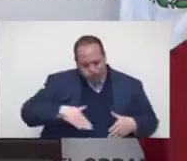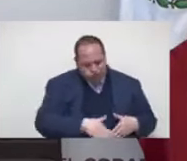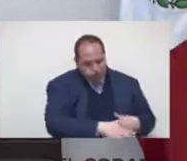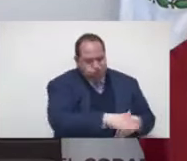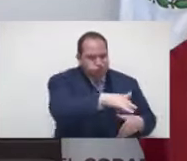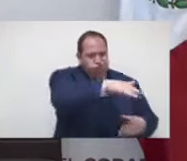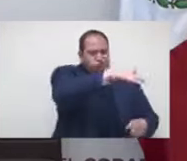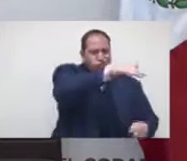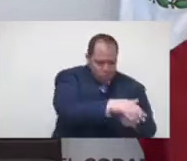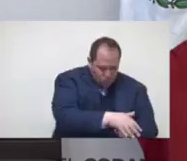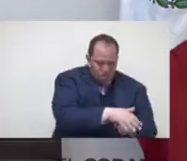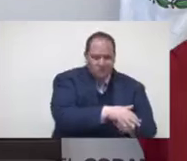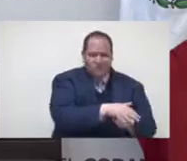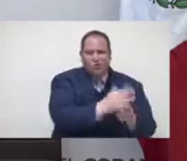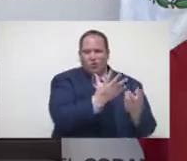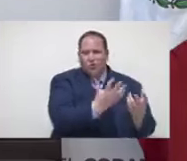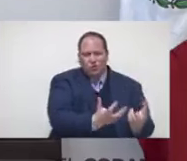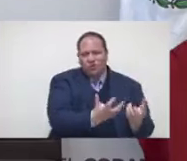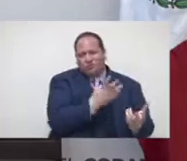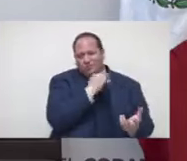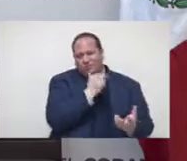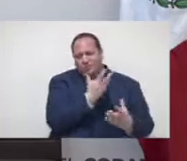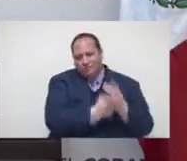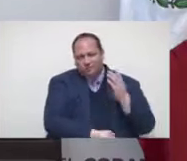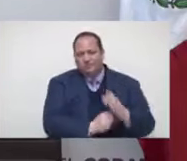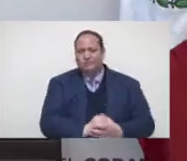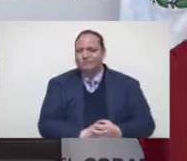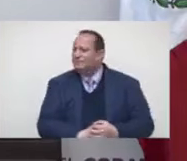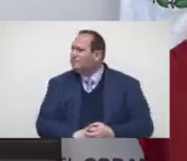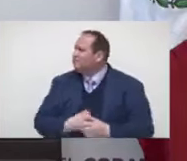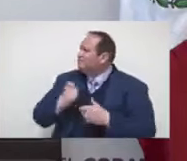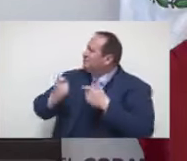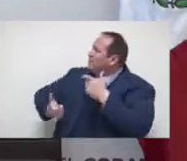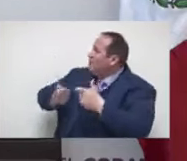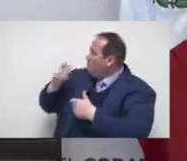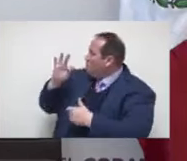tapen las alcantarillas.